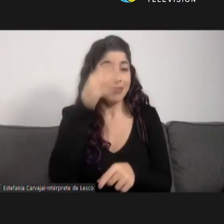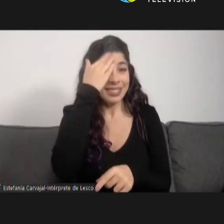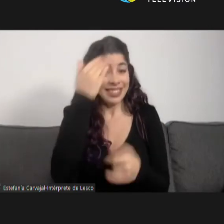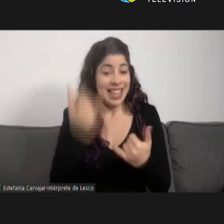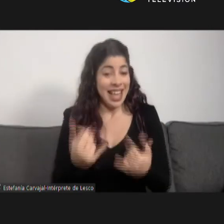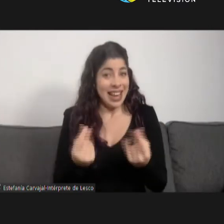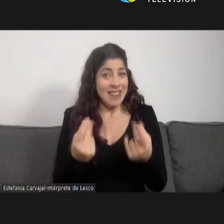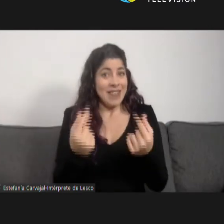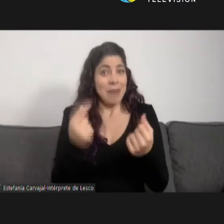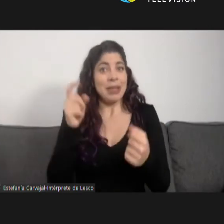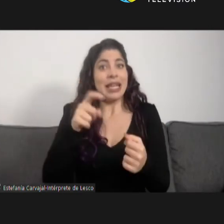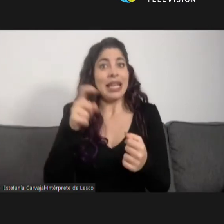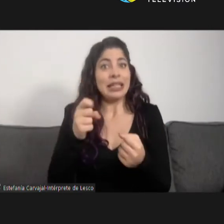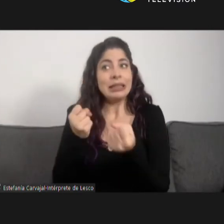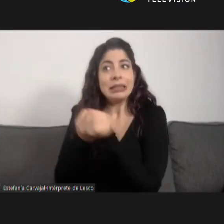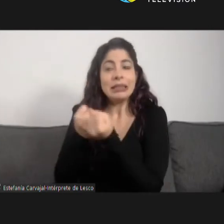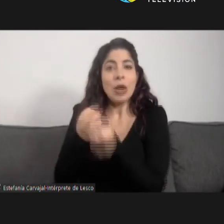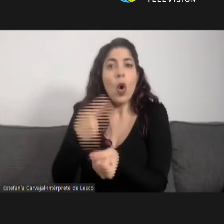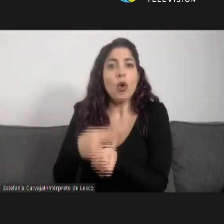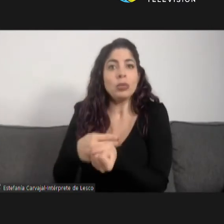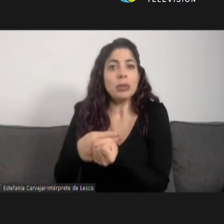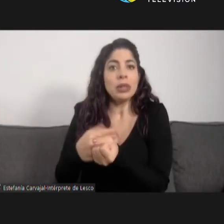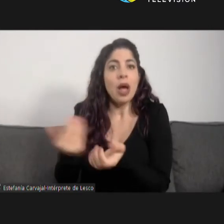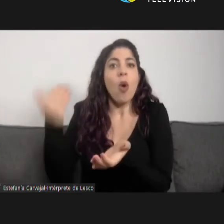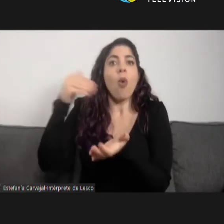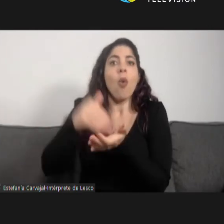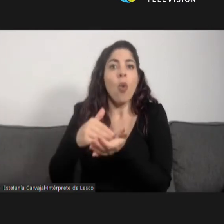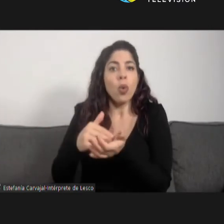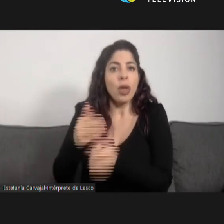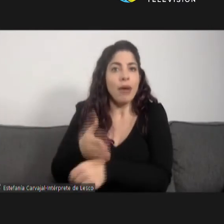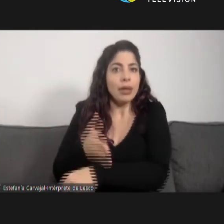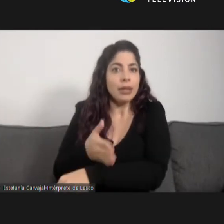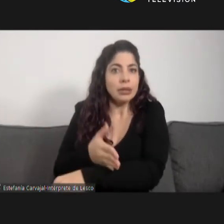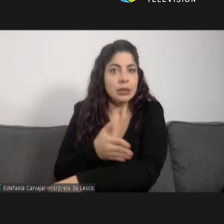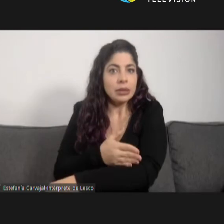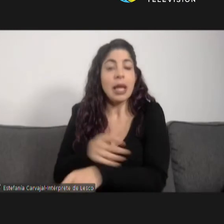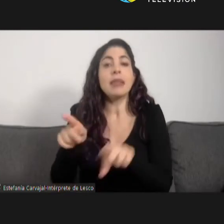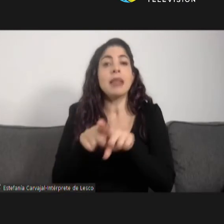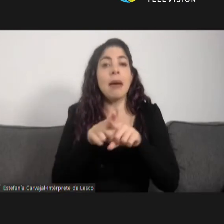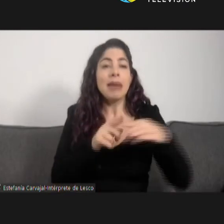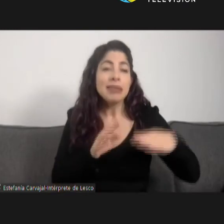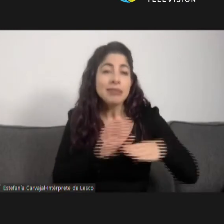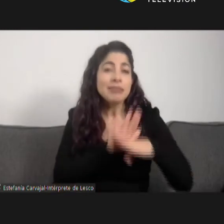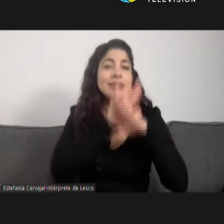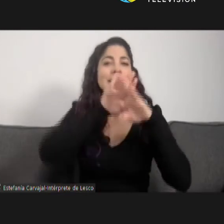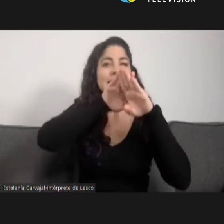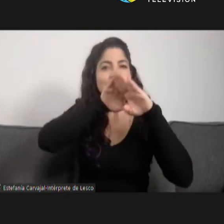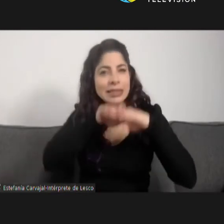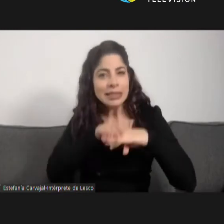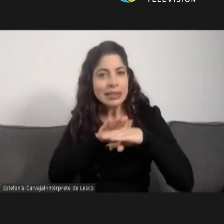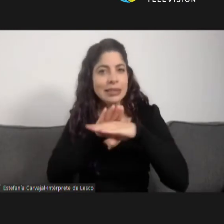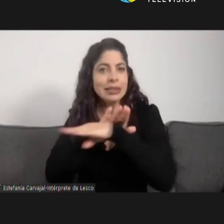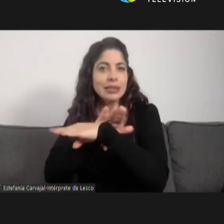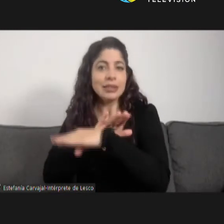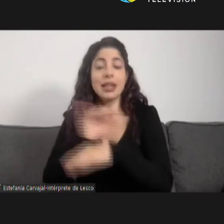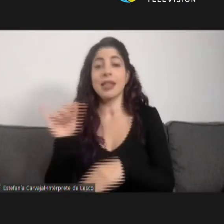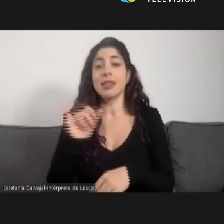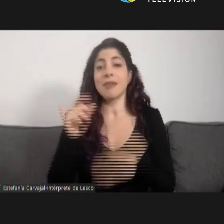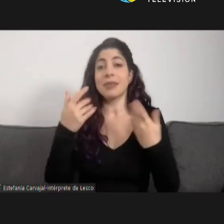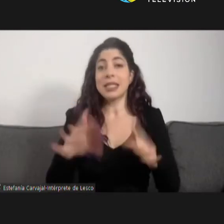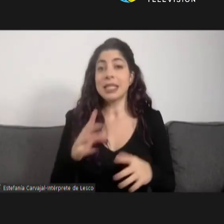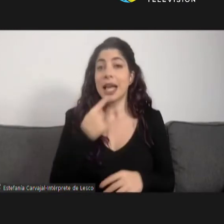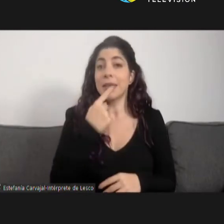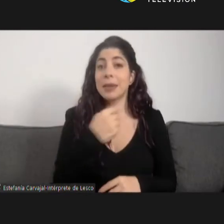recuperar la capacidad hospitalaria y necesitamos mantener los esfuerzos para aplanar la curva. Y también, como ya lo mencionó el señor